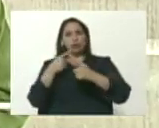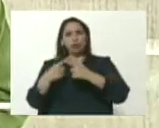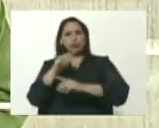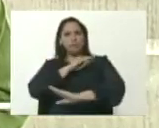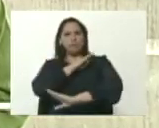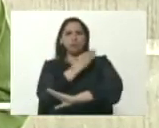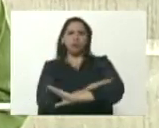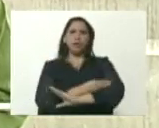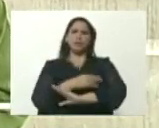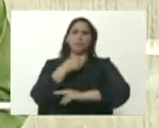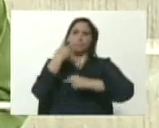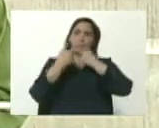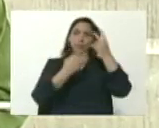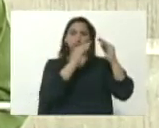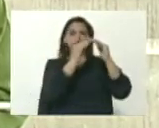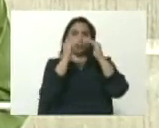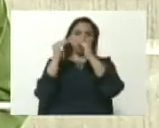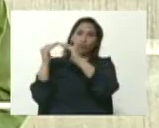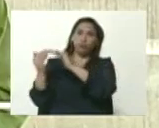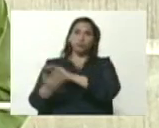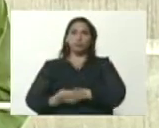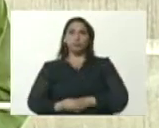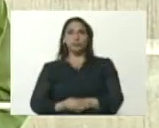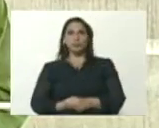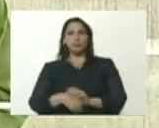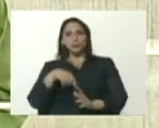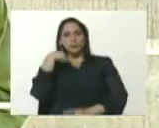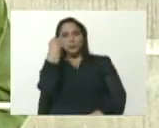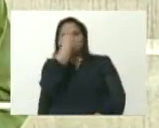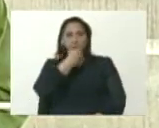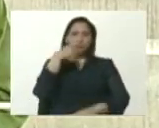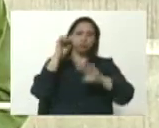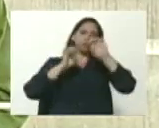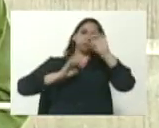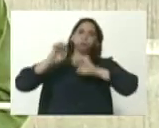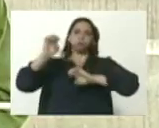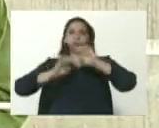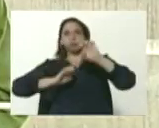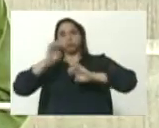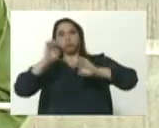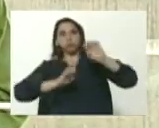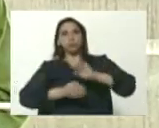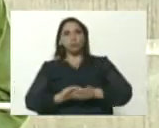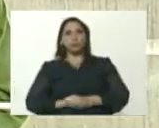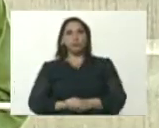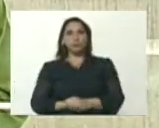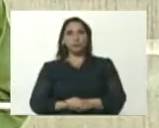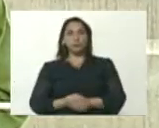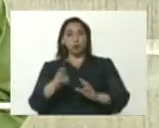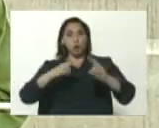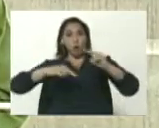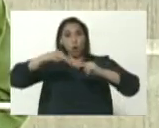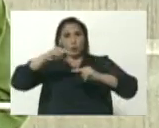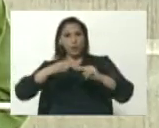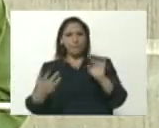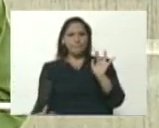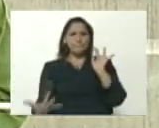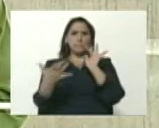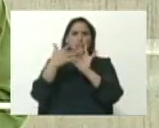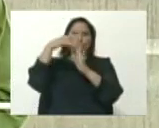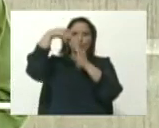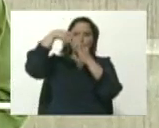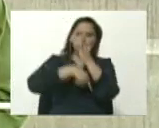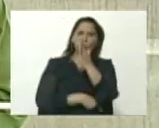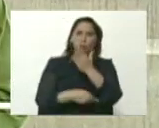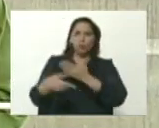visita casa por casa, caso por caso, cara por cara, y construir relaciones profundas